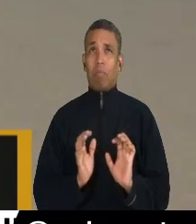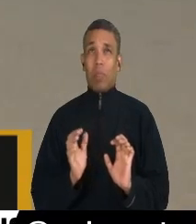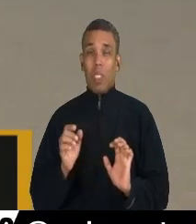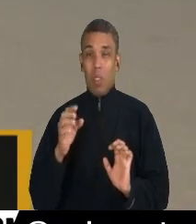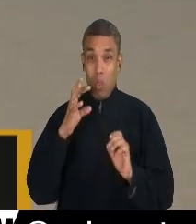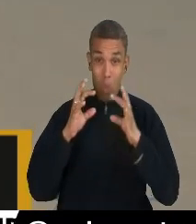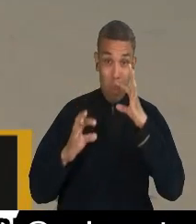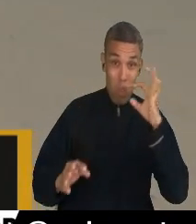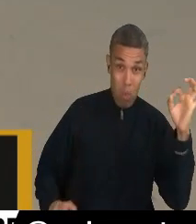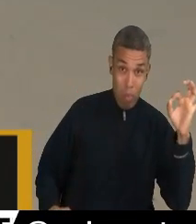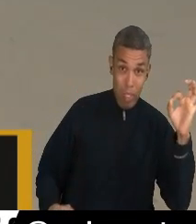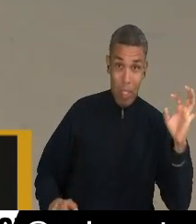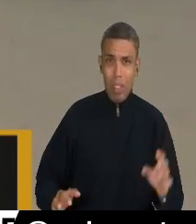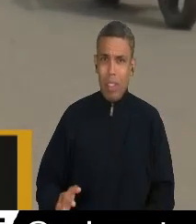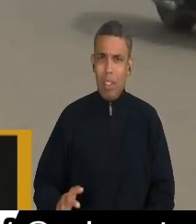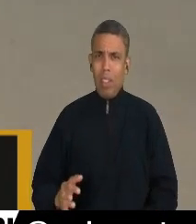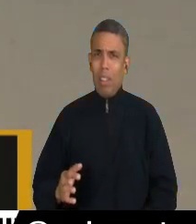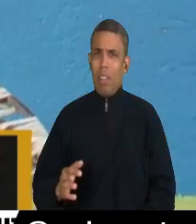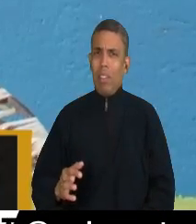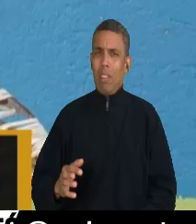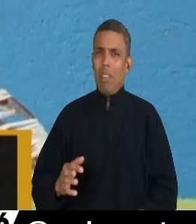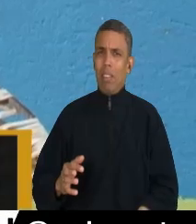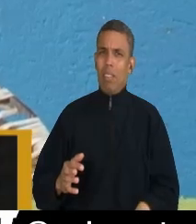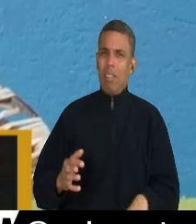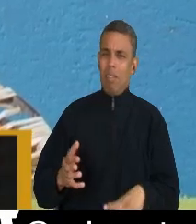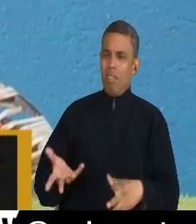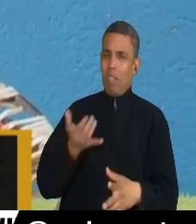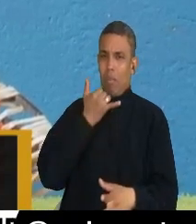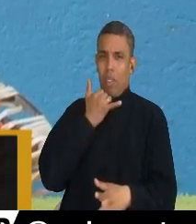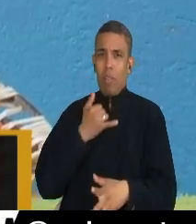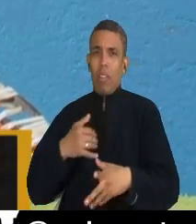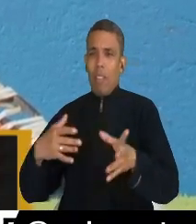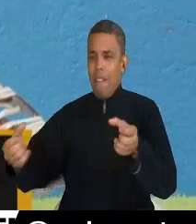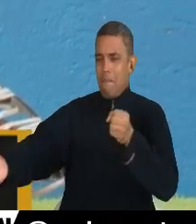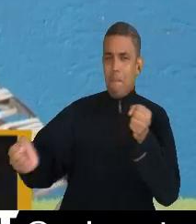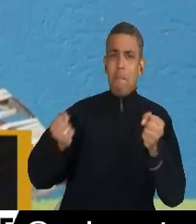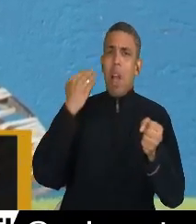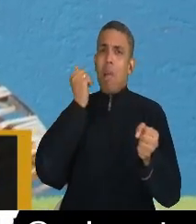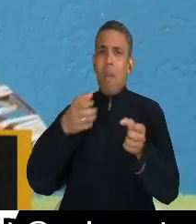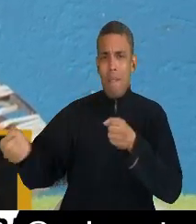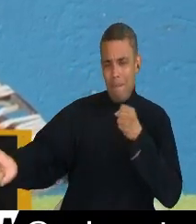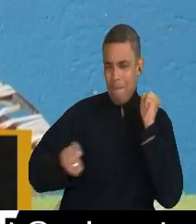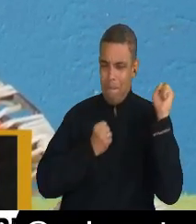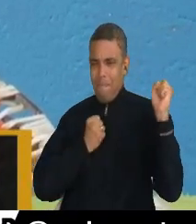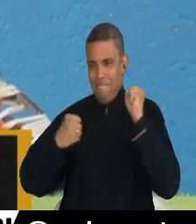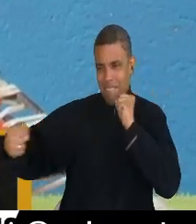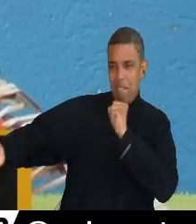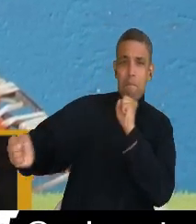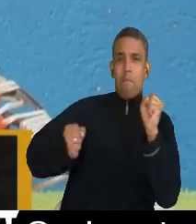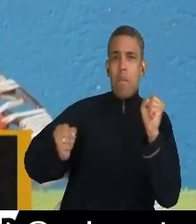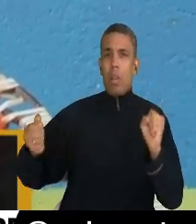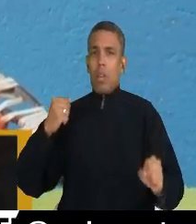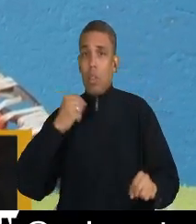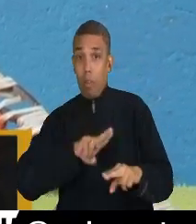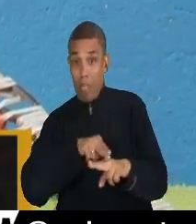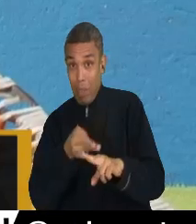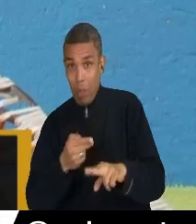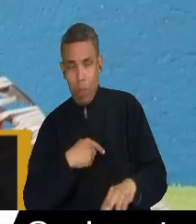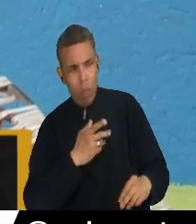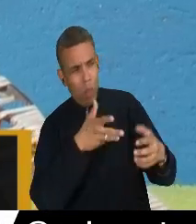mi sobrino le dijo que por qué qué era lo que pasaba, y no le contestaba nada. Total que ahí iba a haber problemas, pero